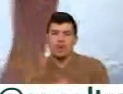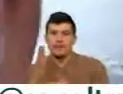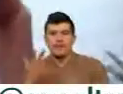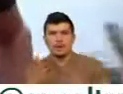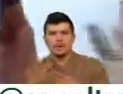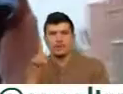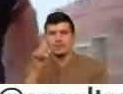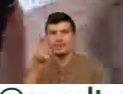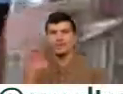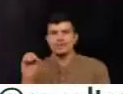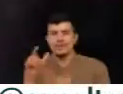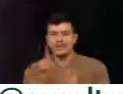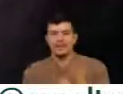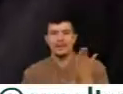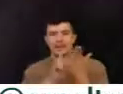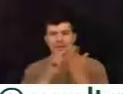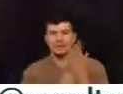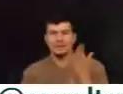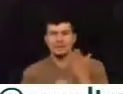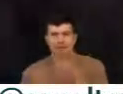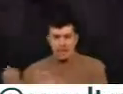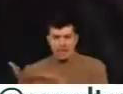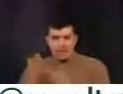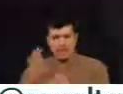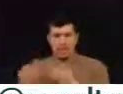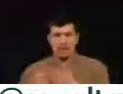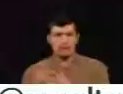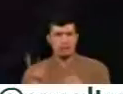60 listas. No estoy diciendo que me las den todas, pero al menos